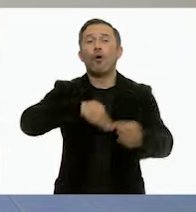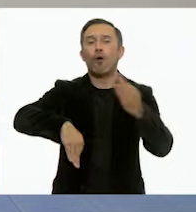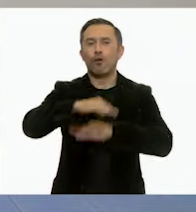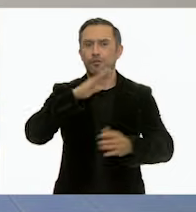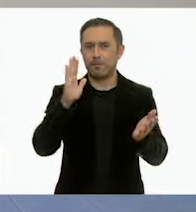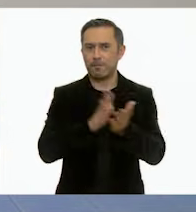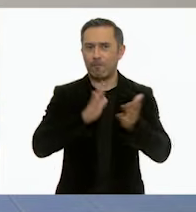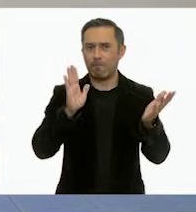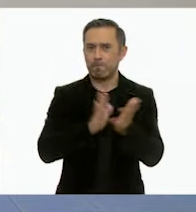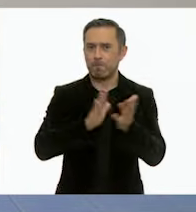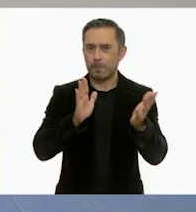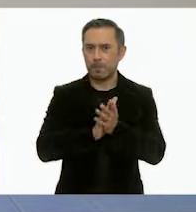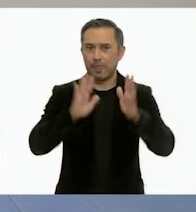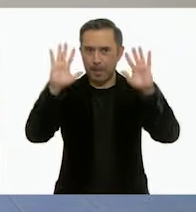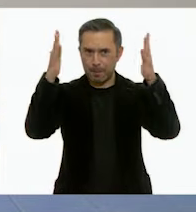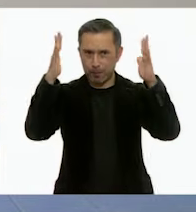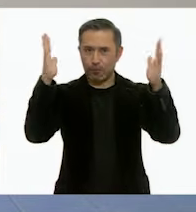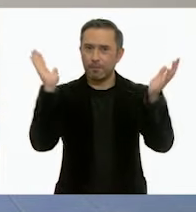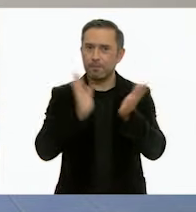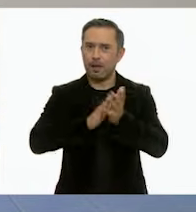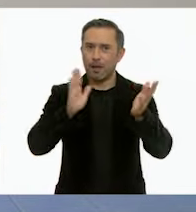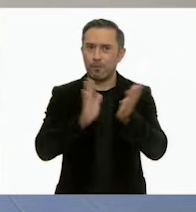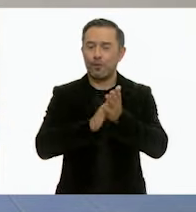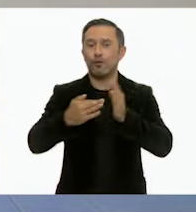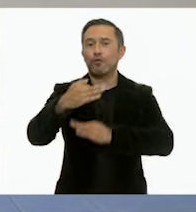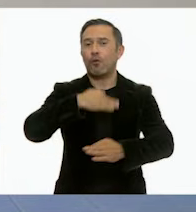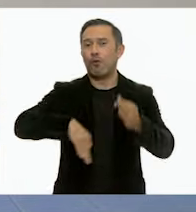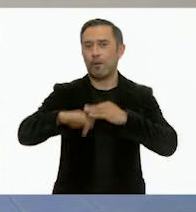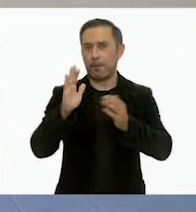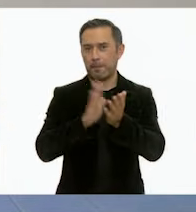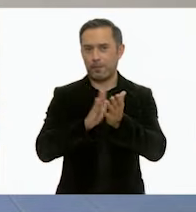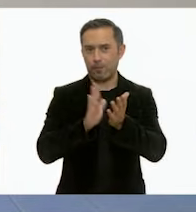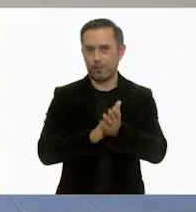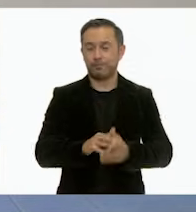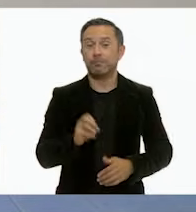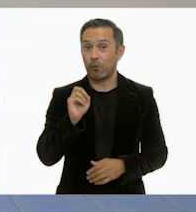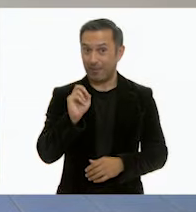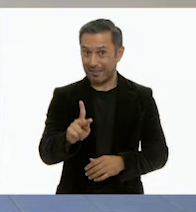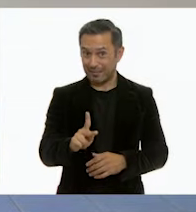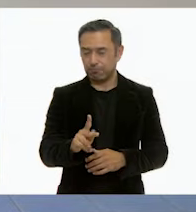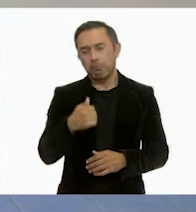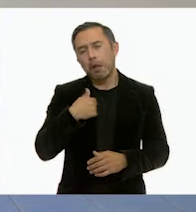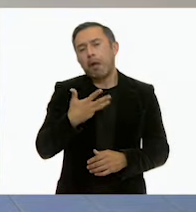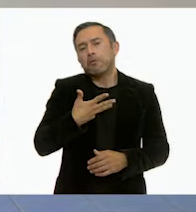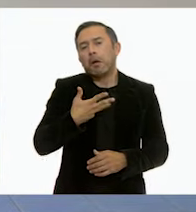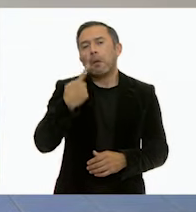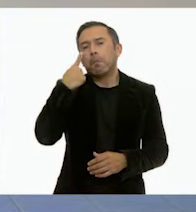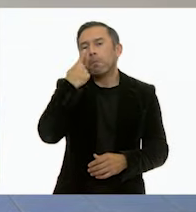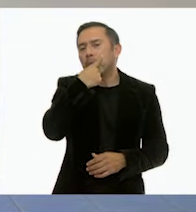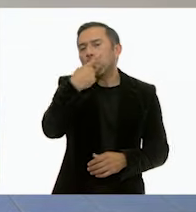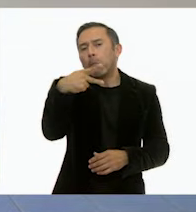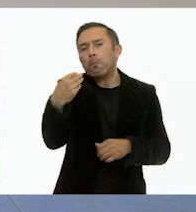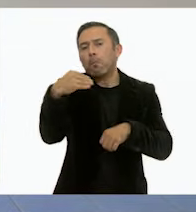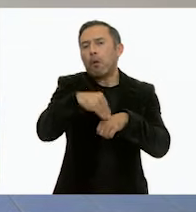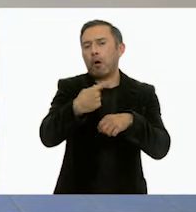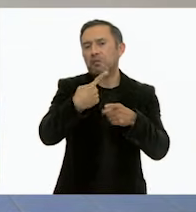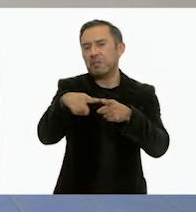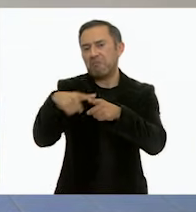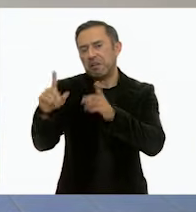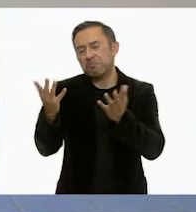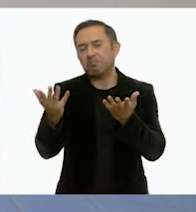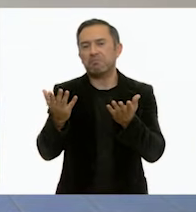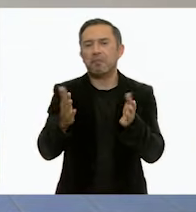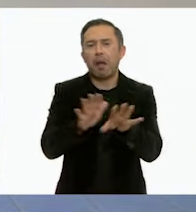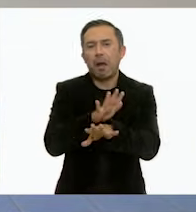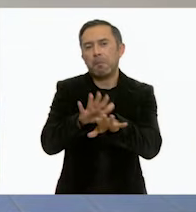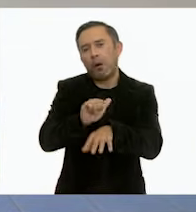Aplaudir, aplaudir, todo mundo aplaudir. Muy bien, le podemos dar diferentes variantes. Esto con base en lo que